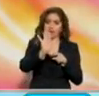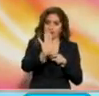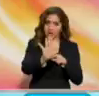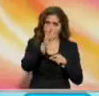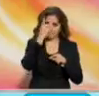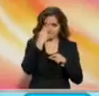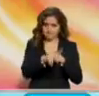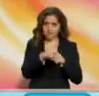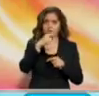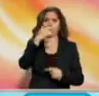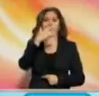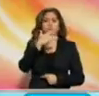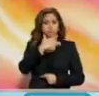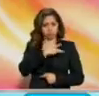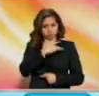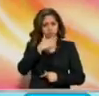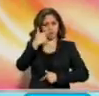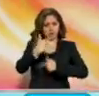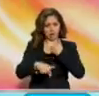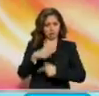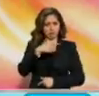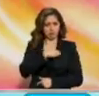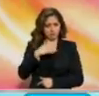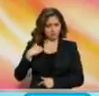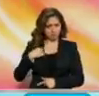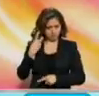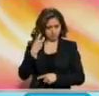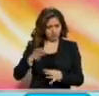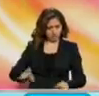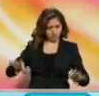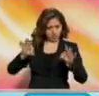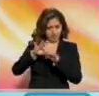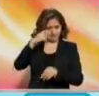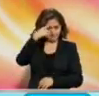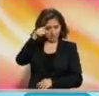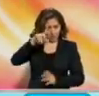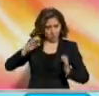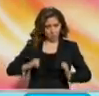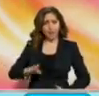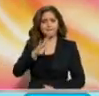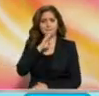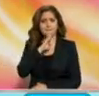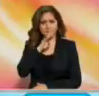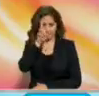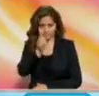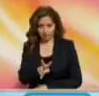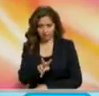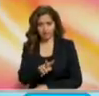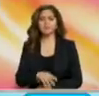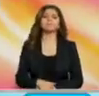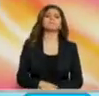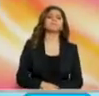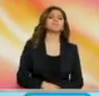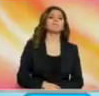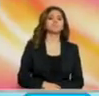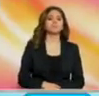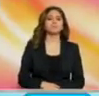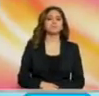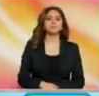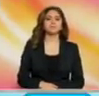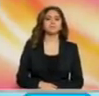dirás, es muy importante precisamente también para eso. Eso ¿no? es algo fundamental, fíjense. El bebé obtiene